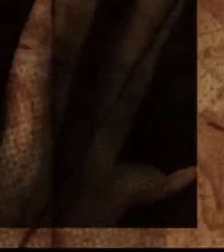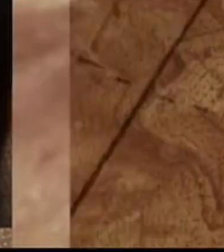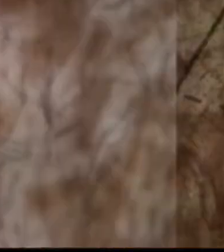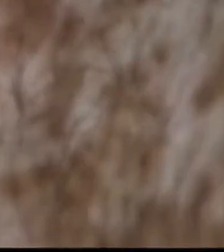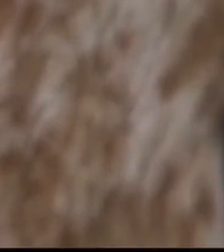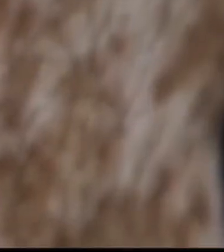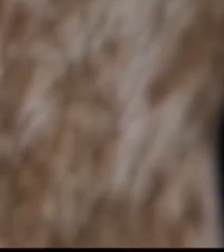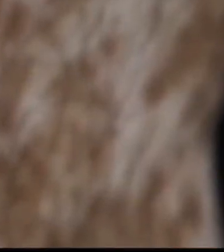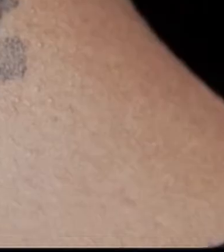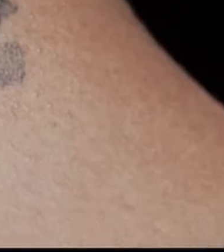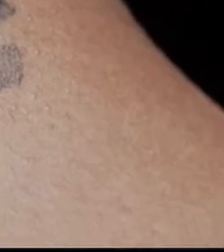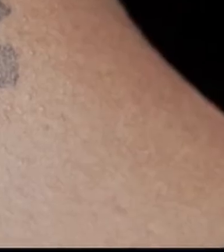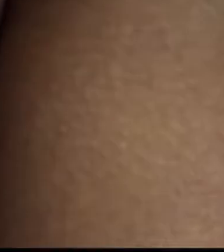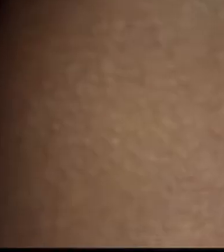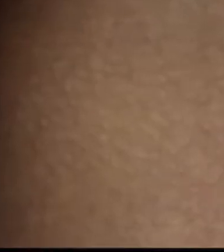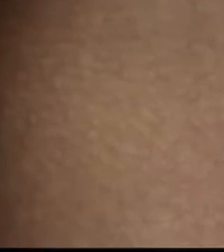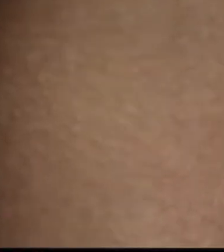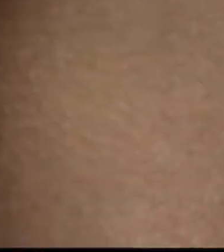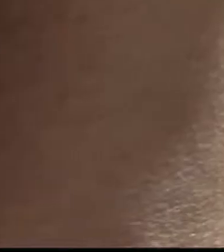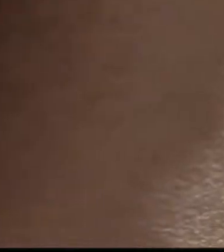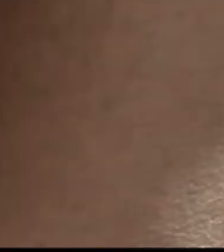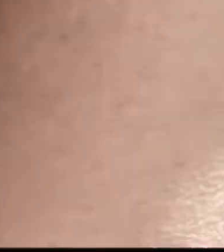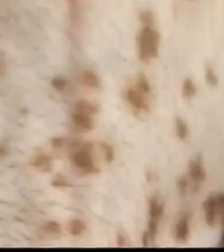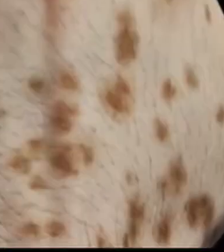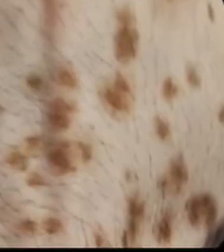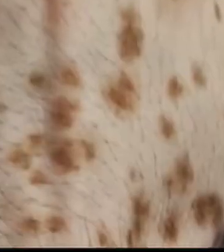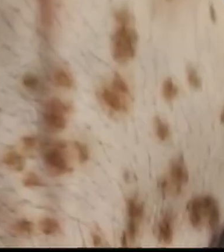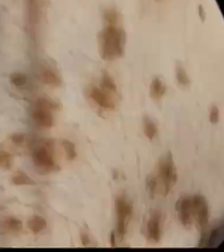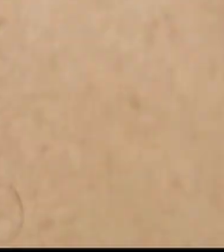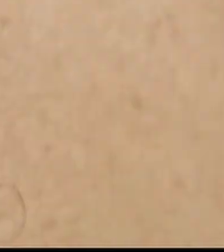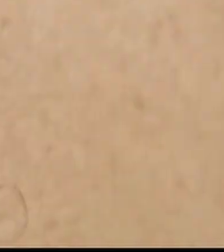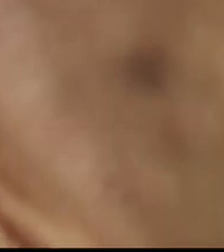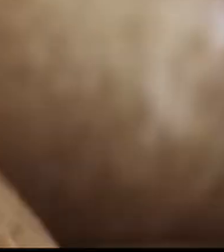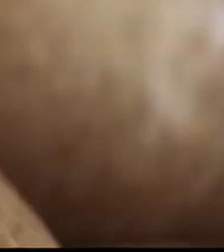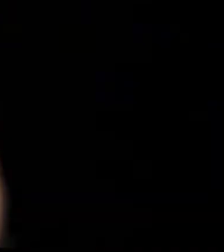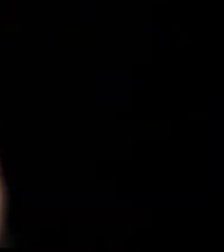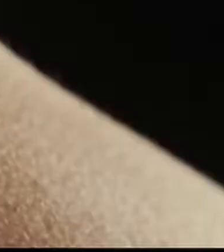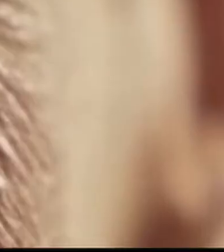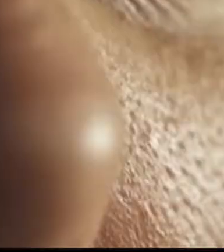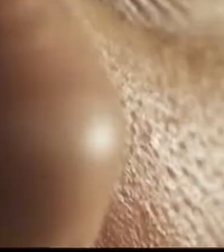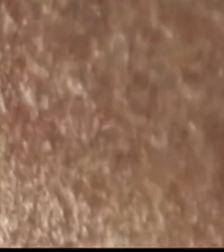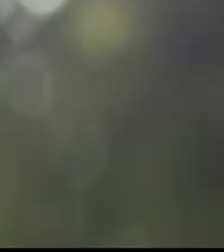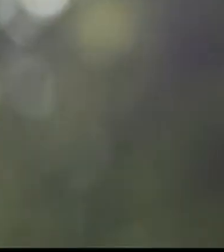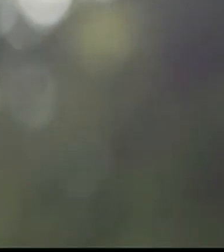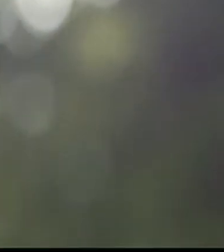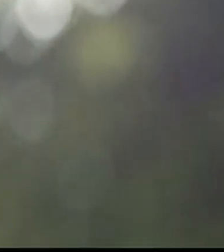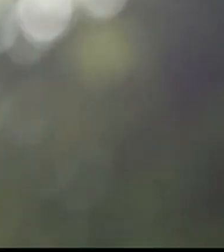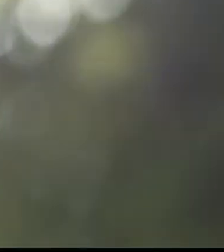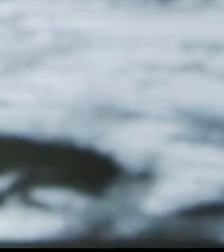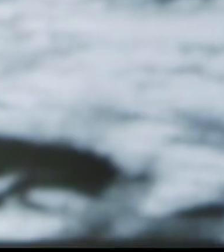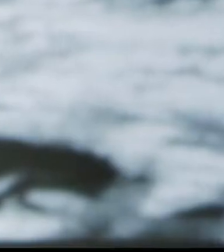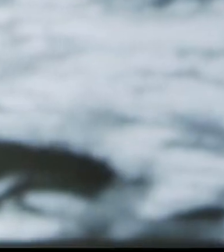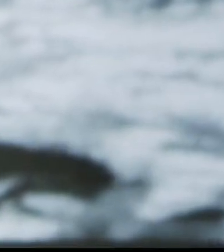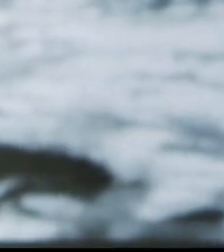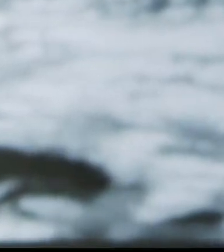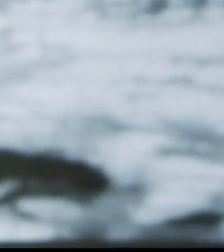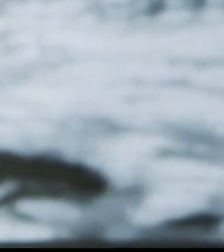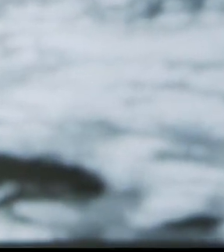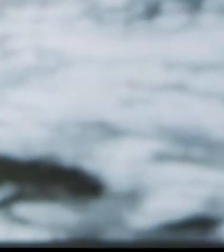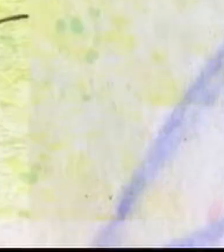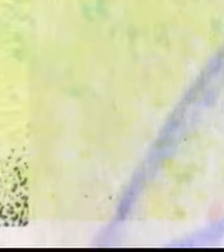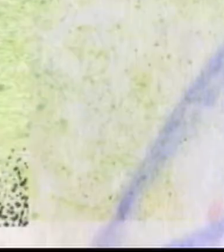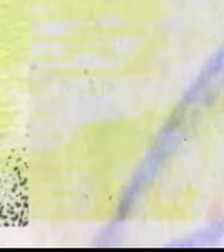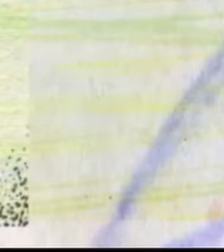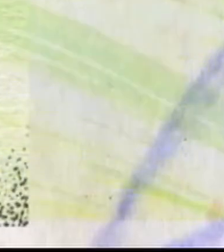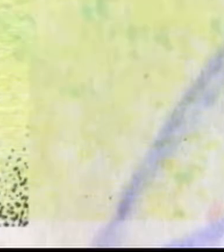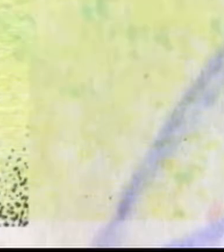negro y travesti. Cómo te miraban en la calle. Son historias que nos acompañan. somos y ya cada uno tiene su belleza.